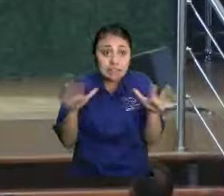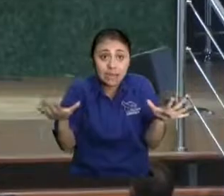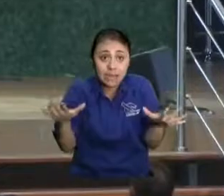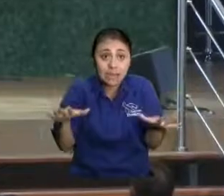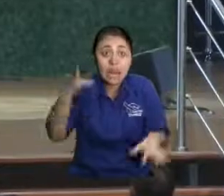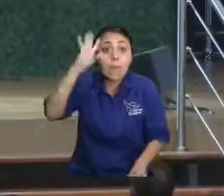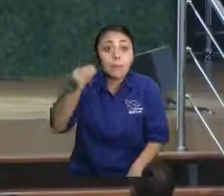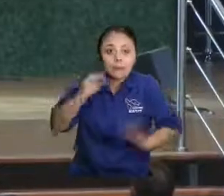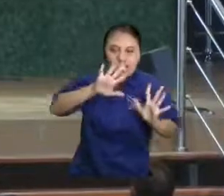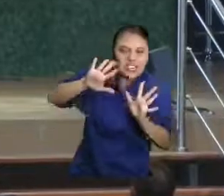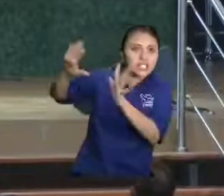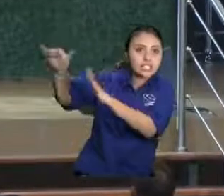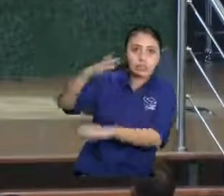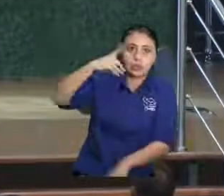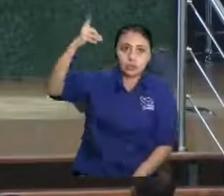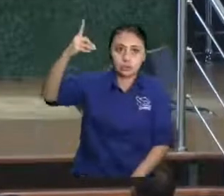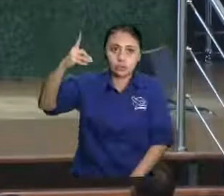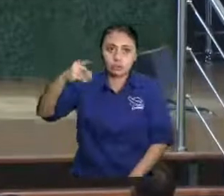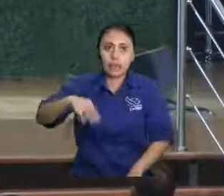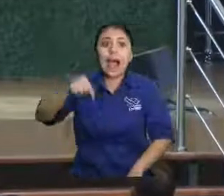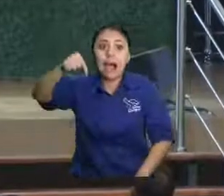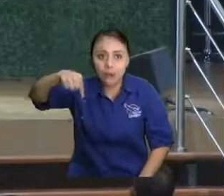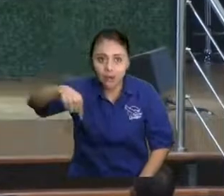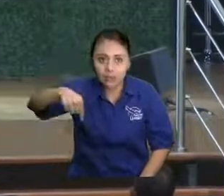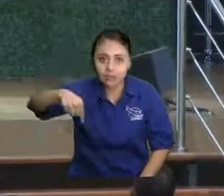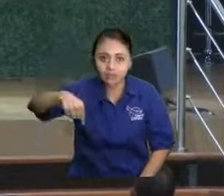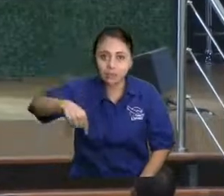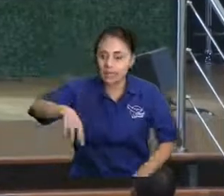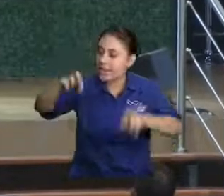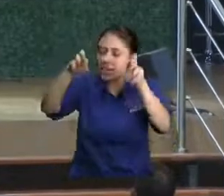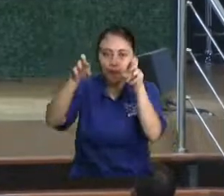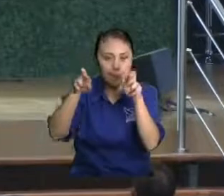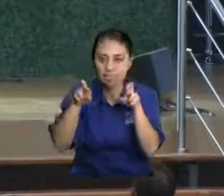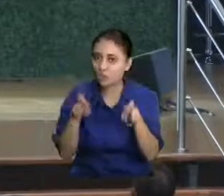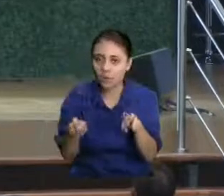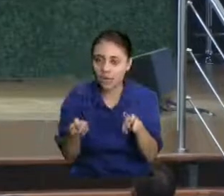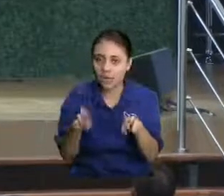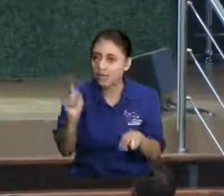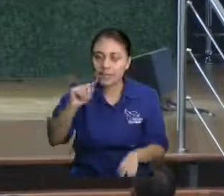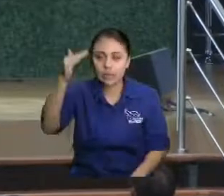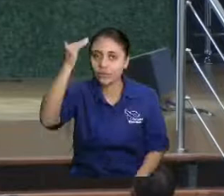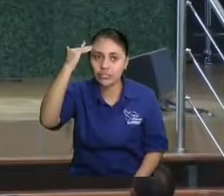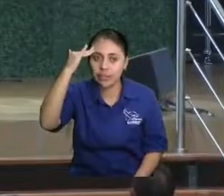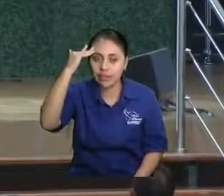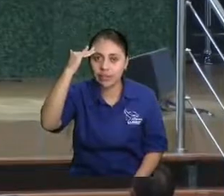Lo peor que le puede pasar a alguien es no saber asimilar el éxito.